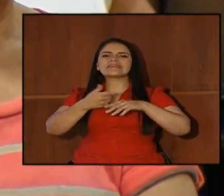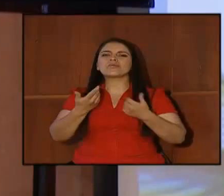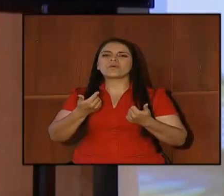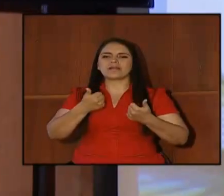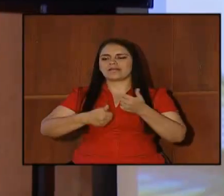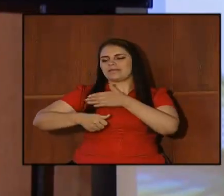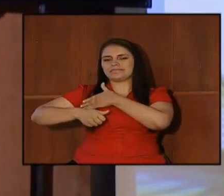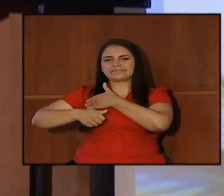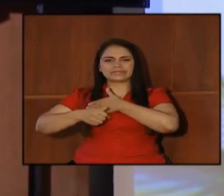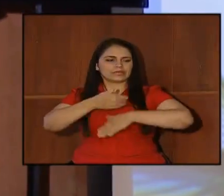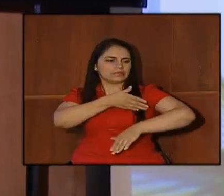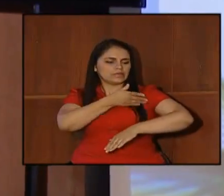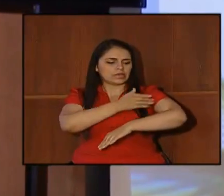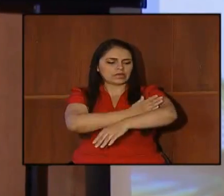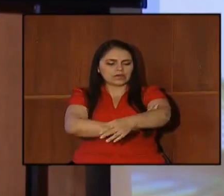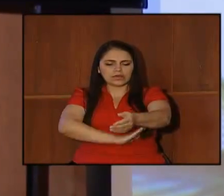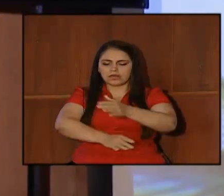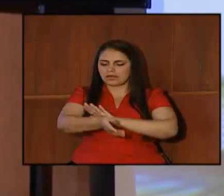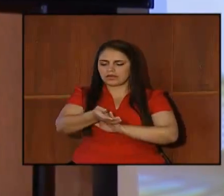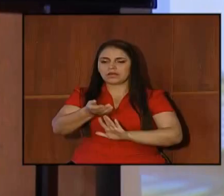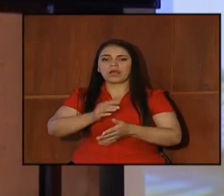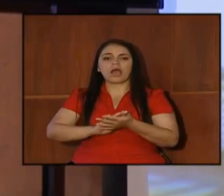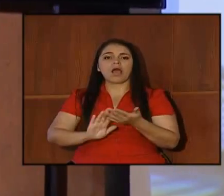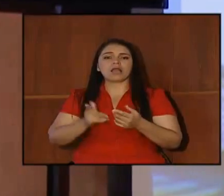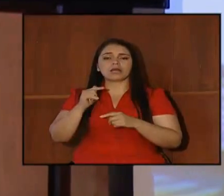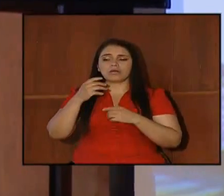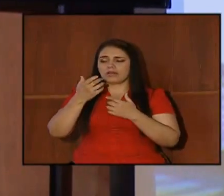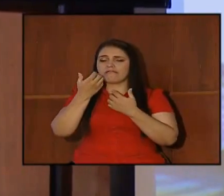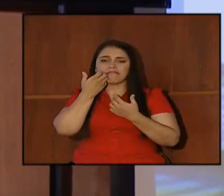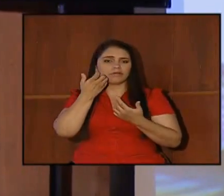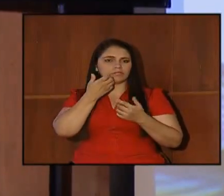ese paciente para evitar humedad y evitar hongos en el paciente.